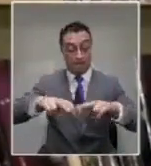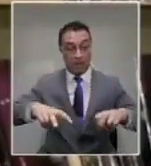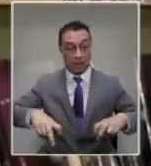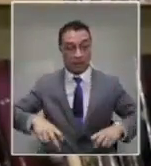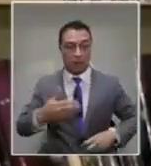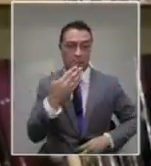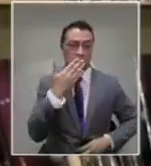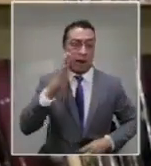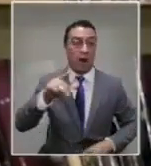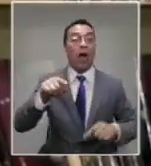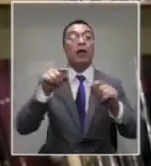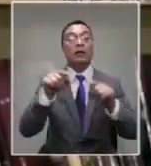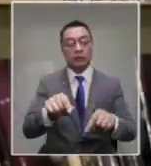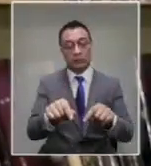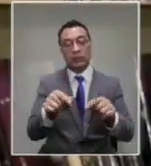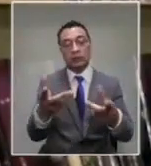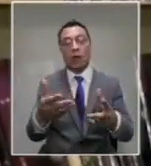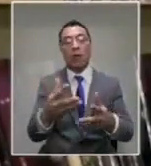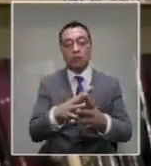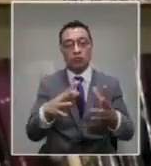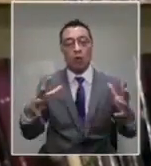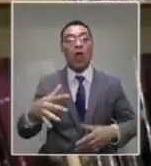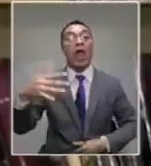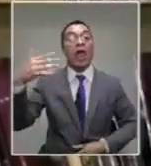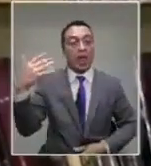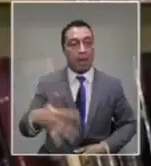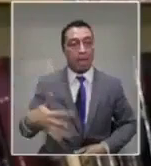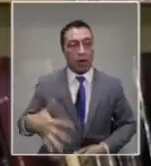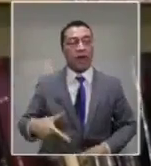Por eso creemos que este aspecto es muy importante.